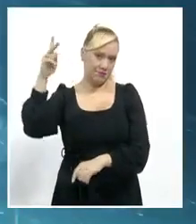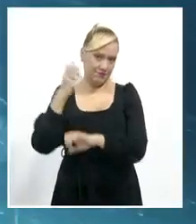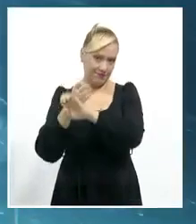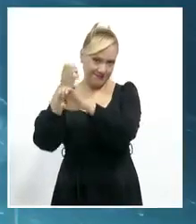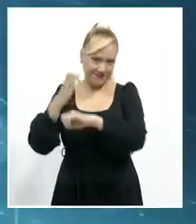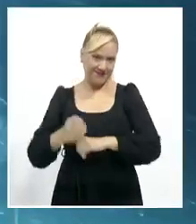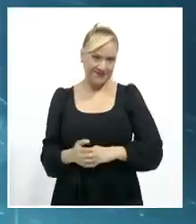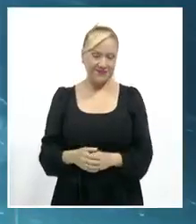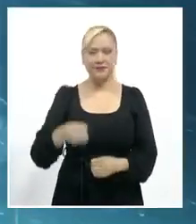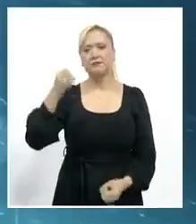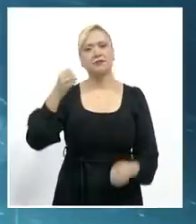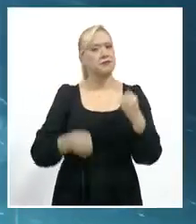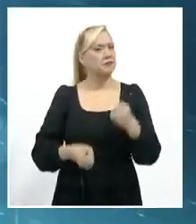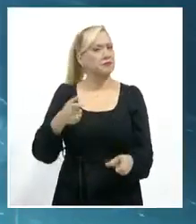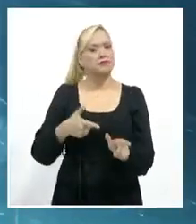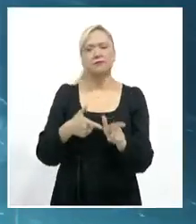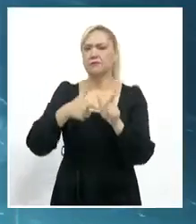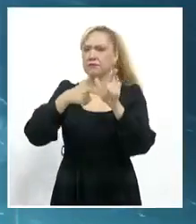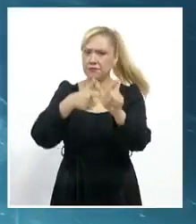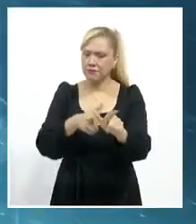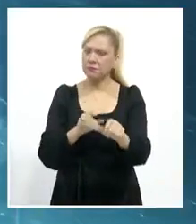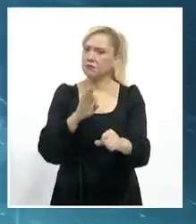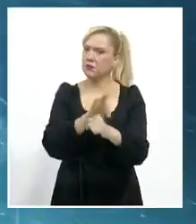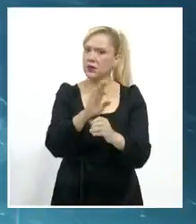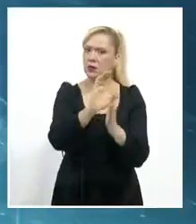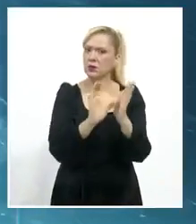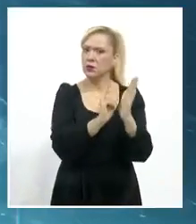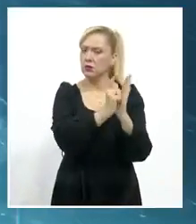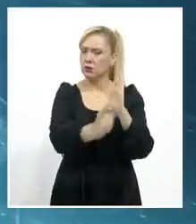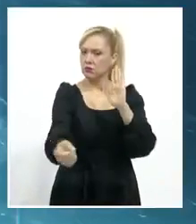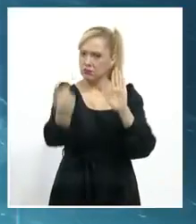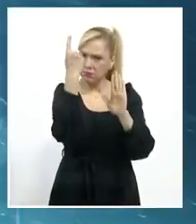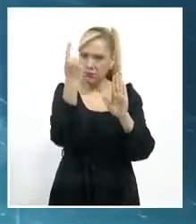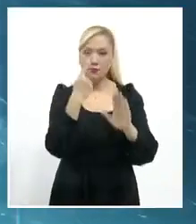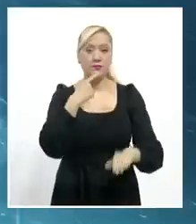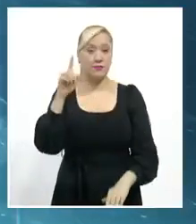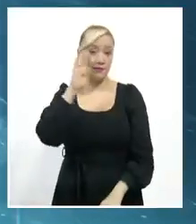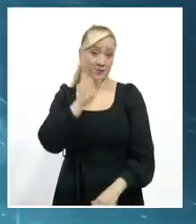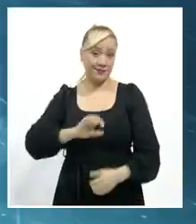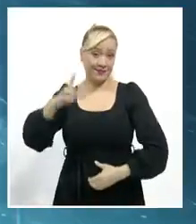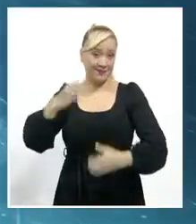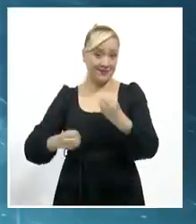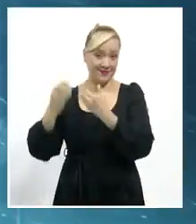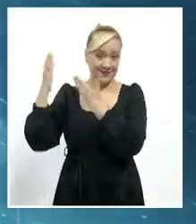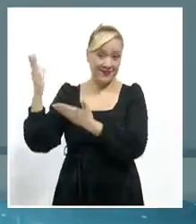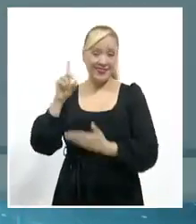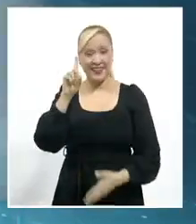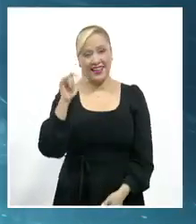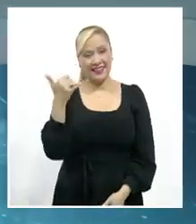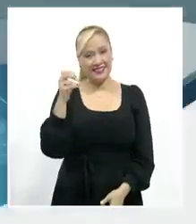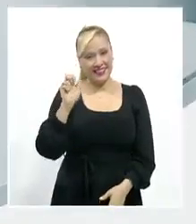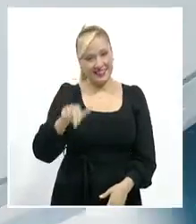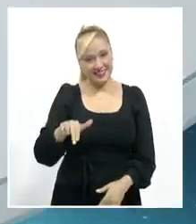La Corte continuará protegiendo el contenido de la Constitución, aseguró el ministro Alberto Pérez Dayán.